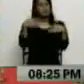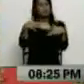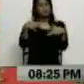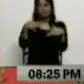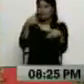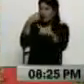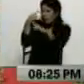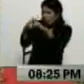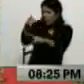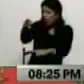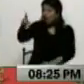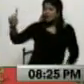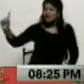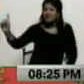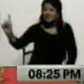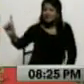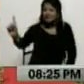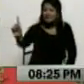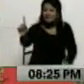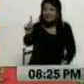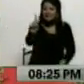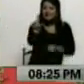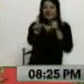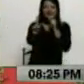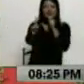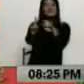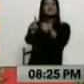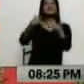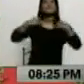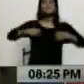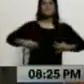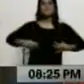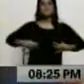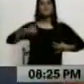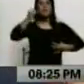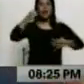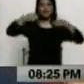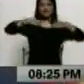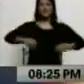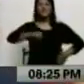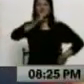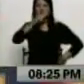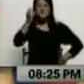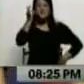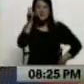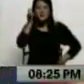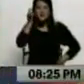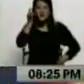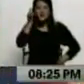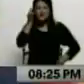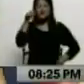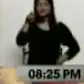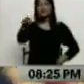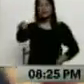llegó María María León nuestra